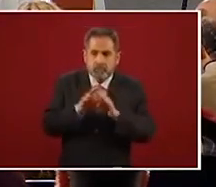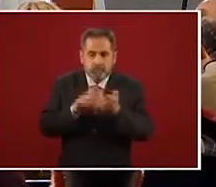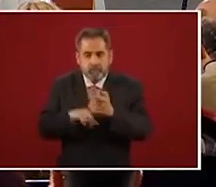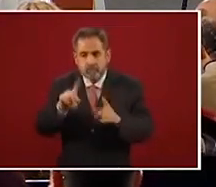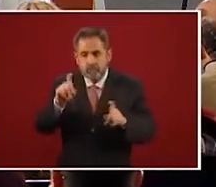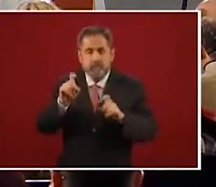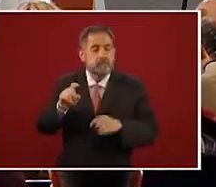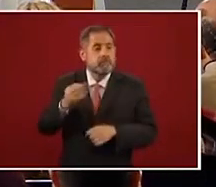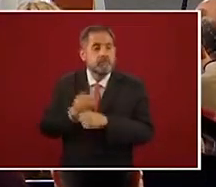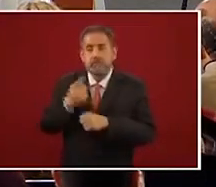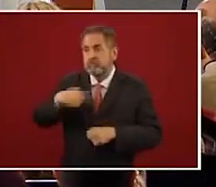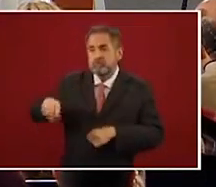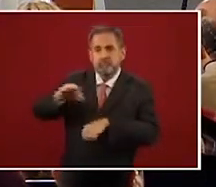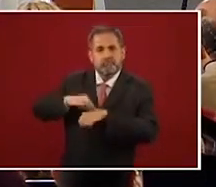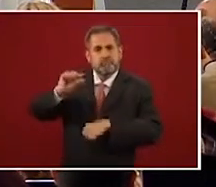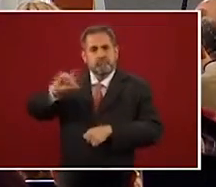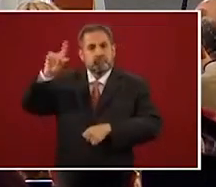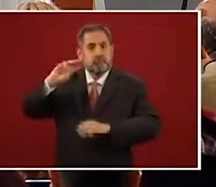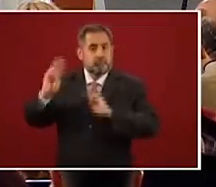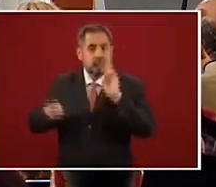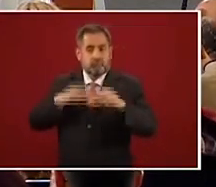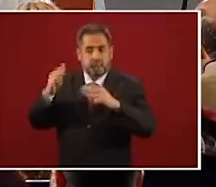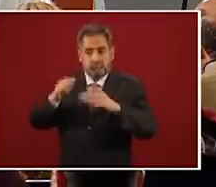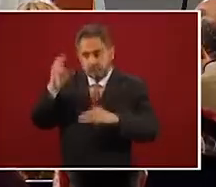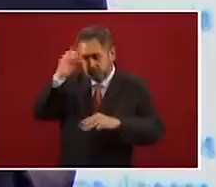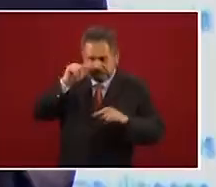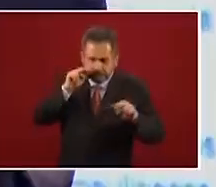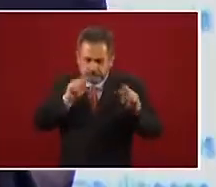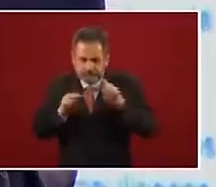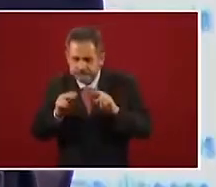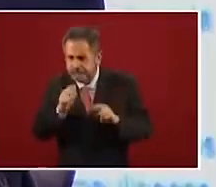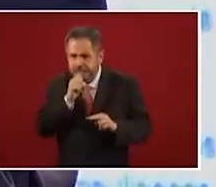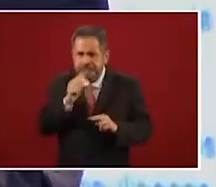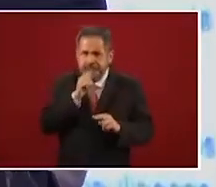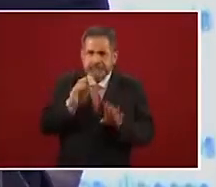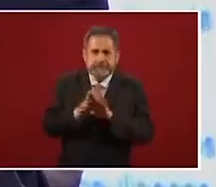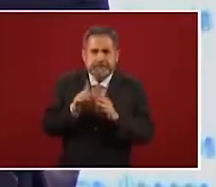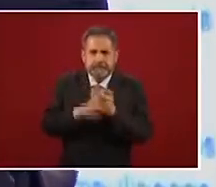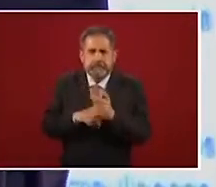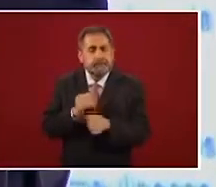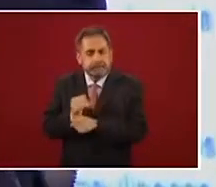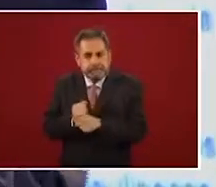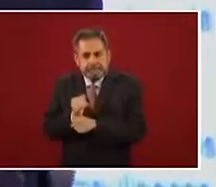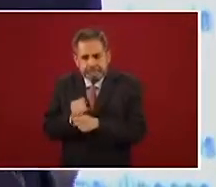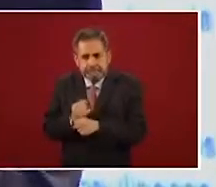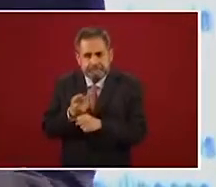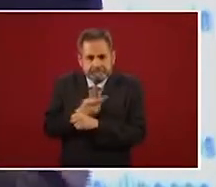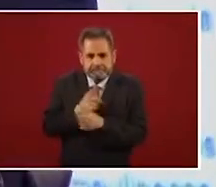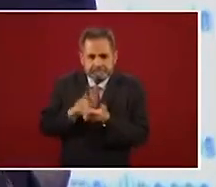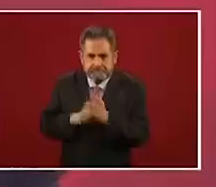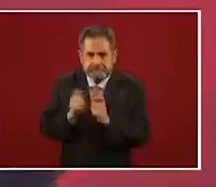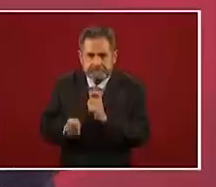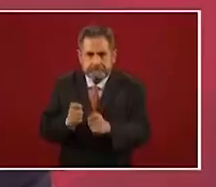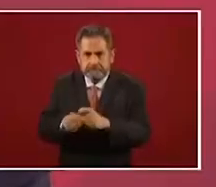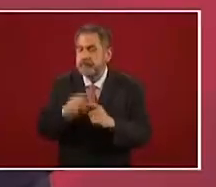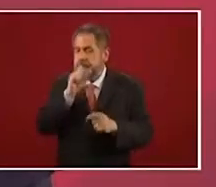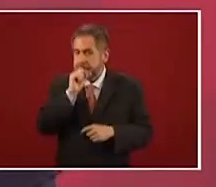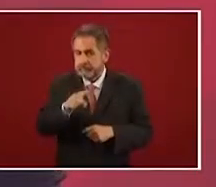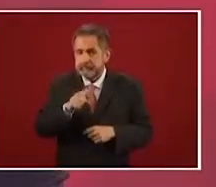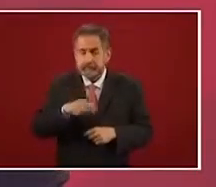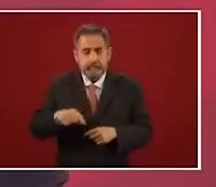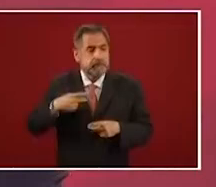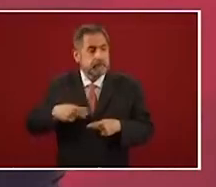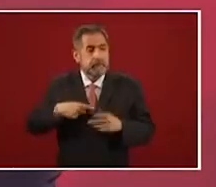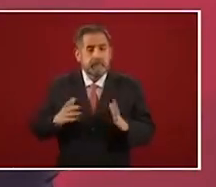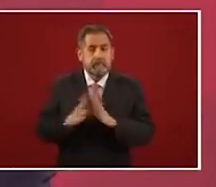incógnitas. La ciencia mundial, la ciencia de la salud, todavía está investigando, y eso incluye la participación de